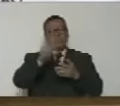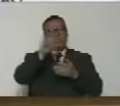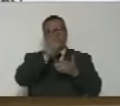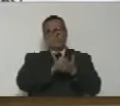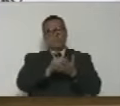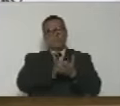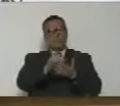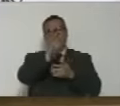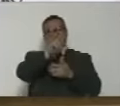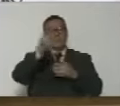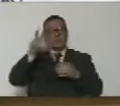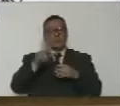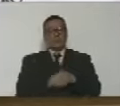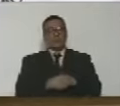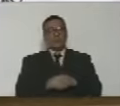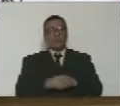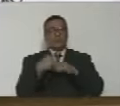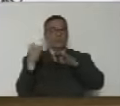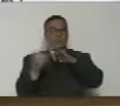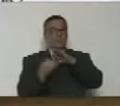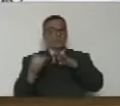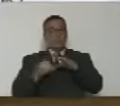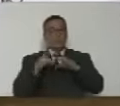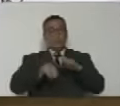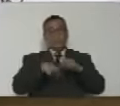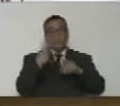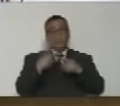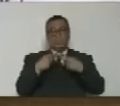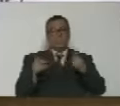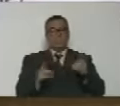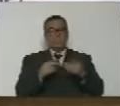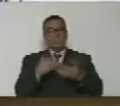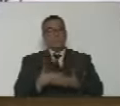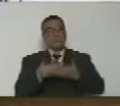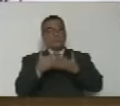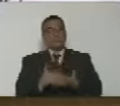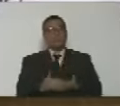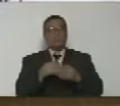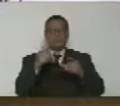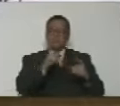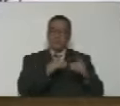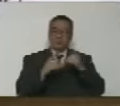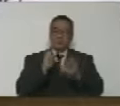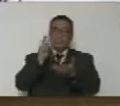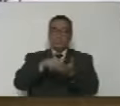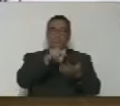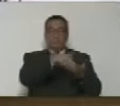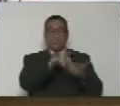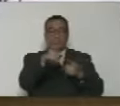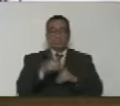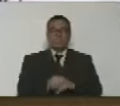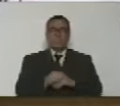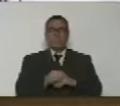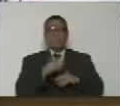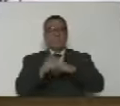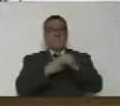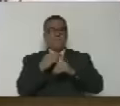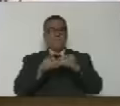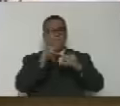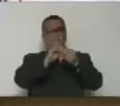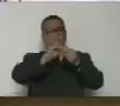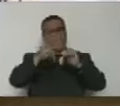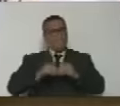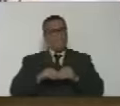Artículo 33. Las instancias del Poder Popular propondrán, deliberarán y participarán sobre la